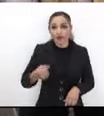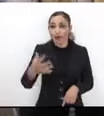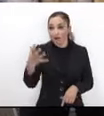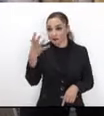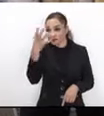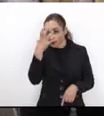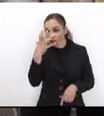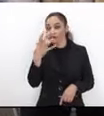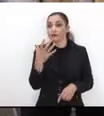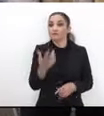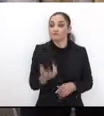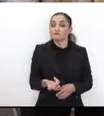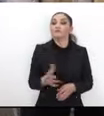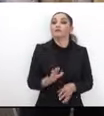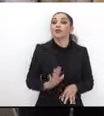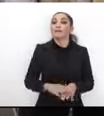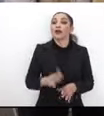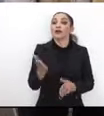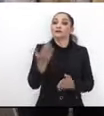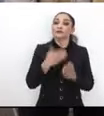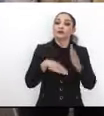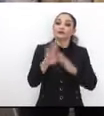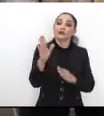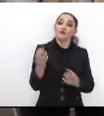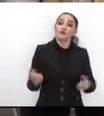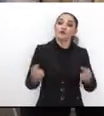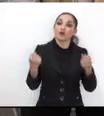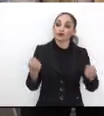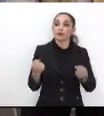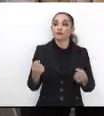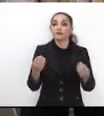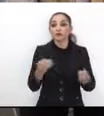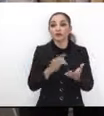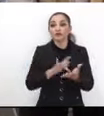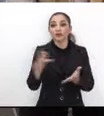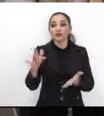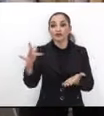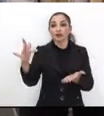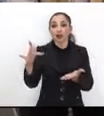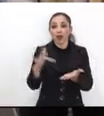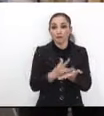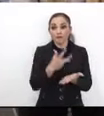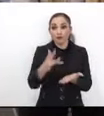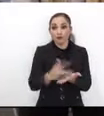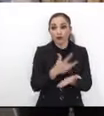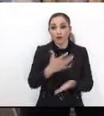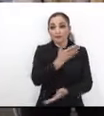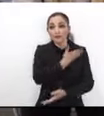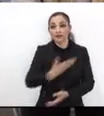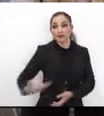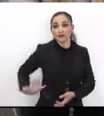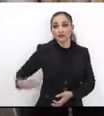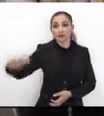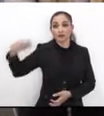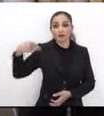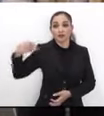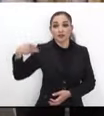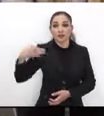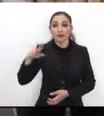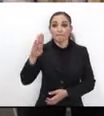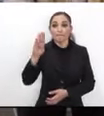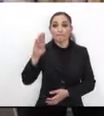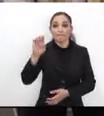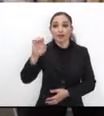para salir bien fortalecidos. Yo le agradezco mucho el apoyo aquí al presidente municipal y a mi amigo Billy